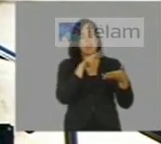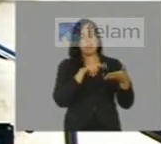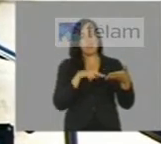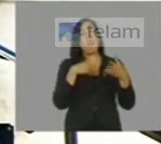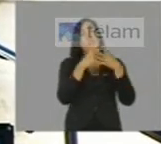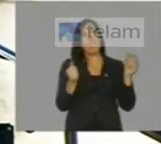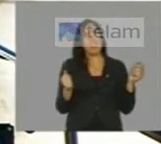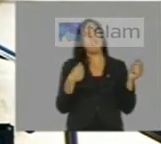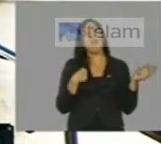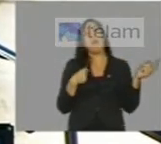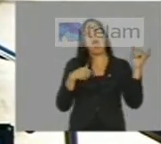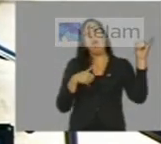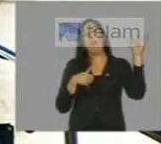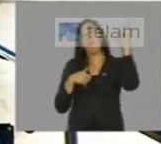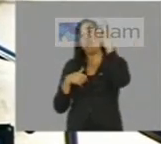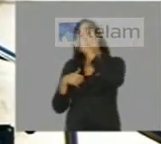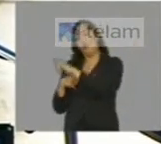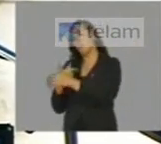avión seguí leyendo otras partes